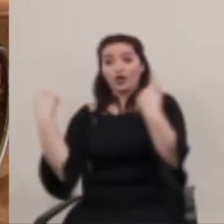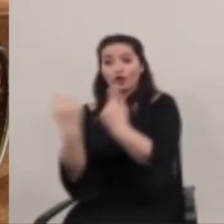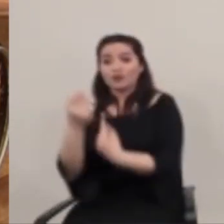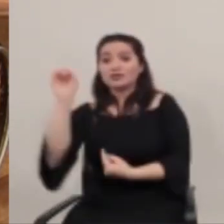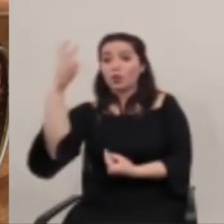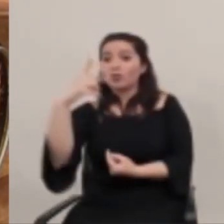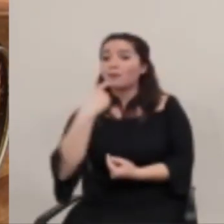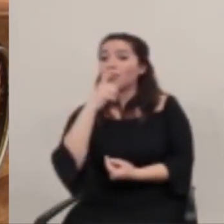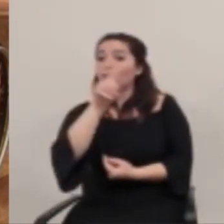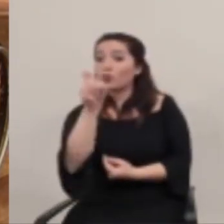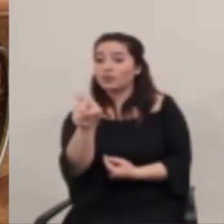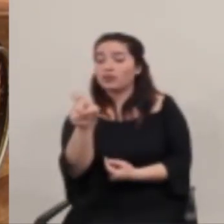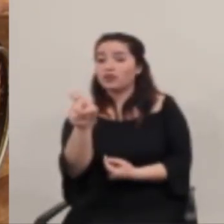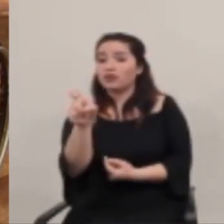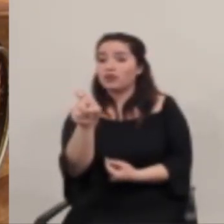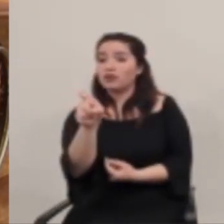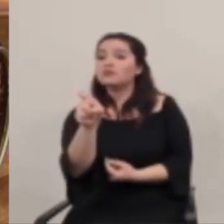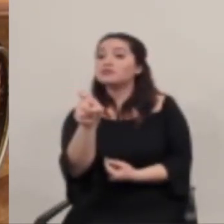pregunta,